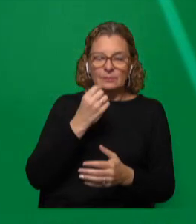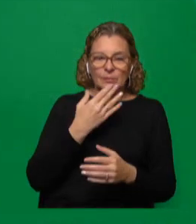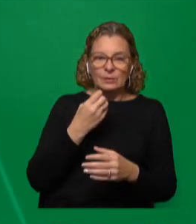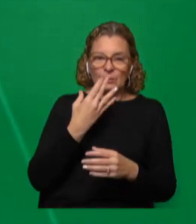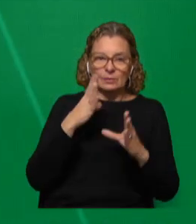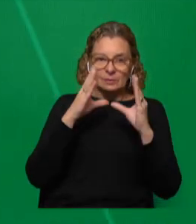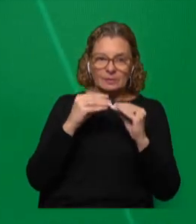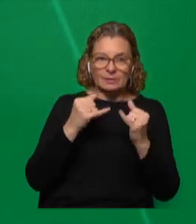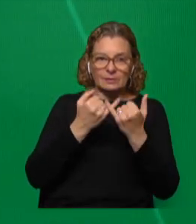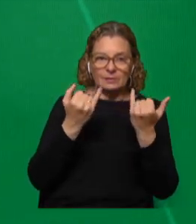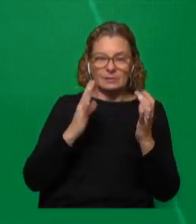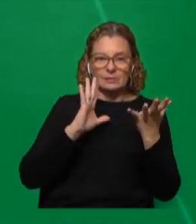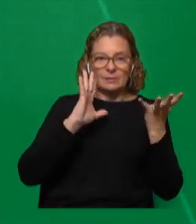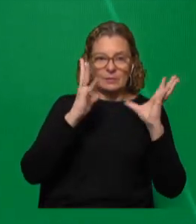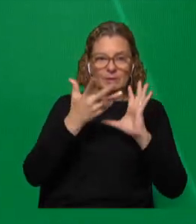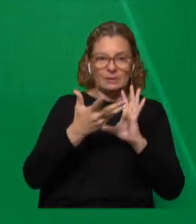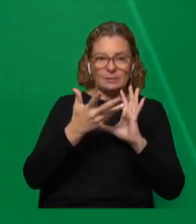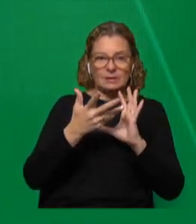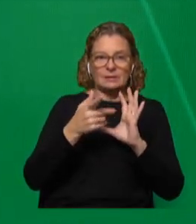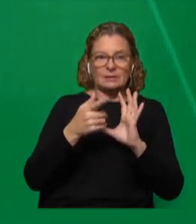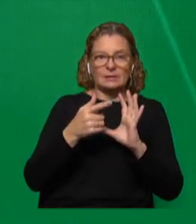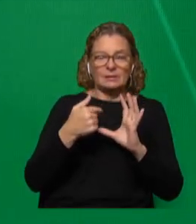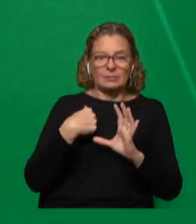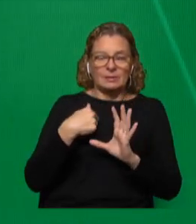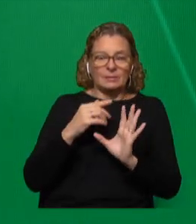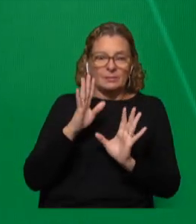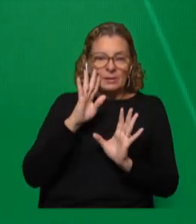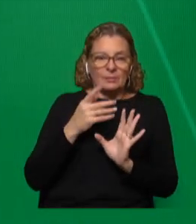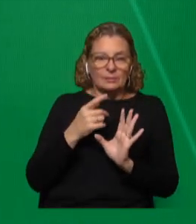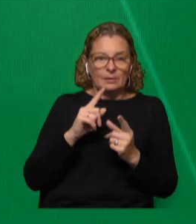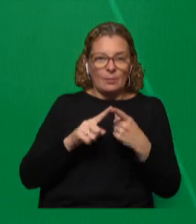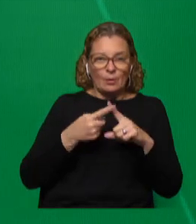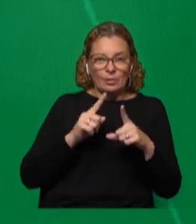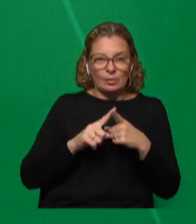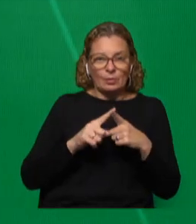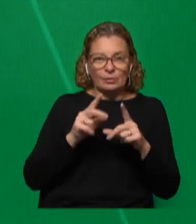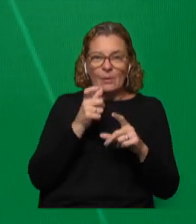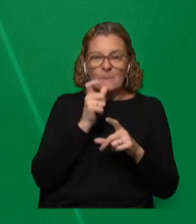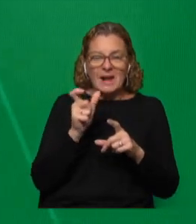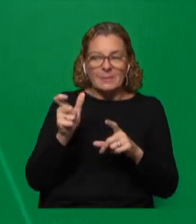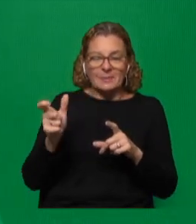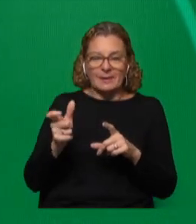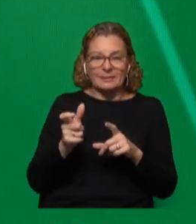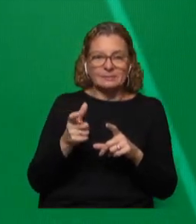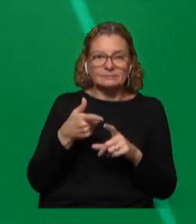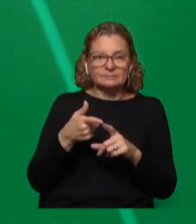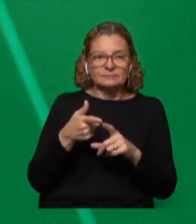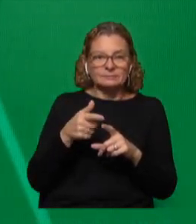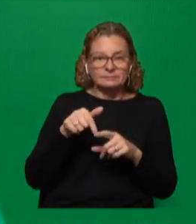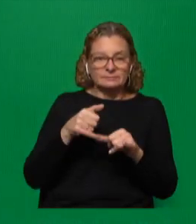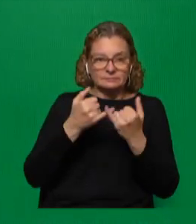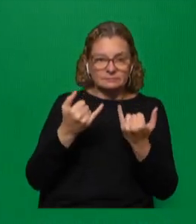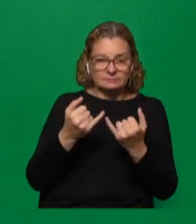A mí me gusta más Día Mundial del Ambiente, ¿no? Pero bueno, hay una discusión ahí con los términos. Lo que sucede es que este día